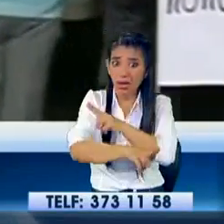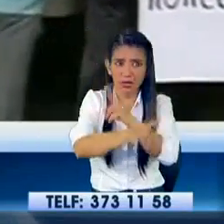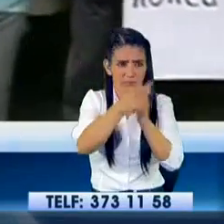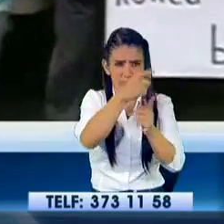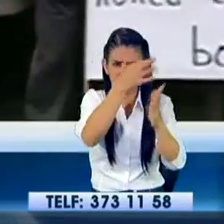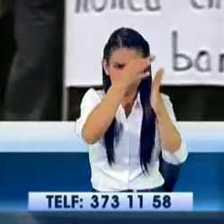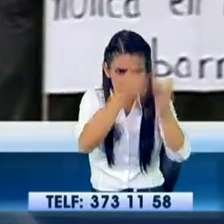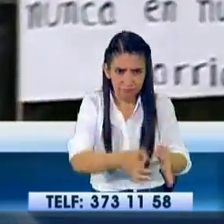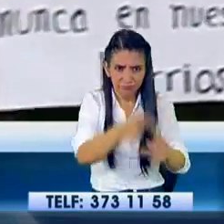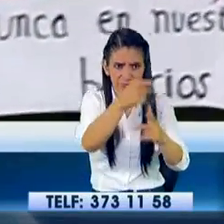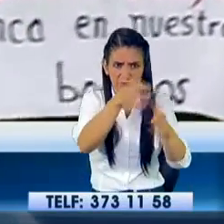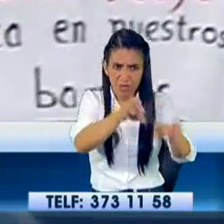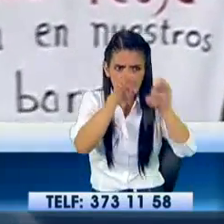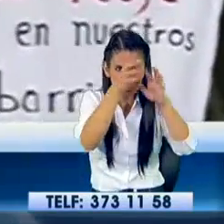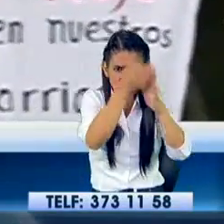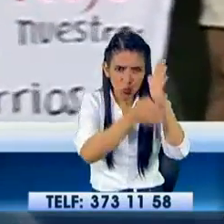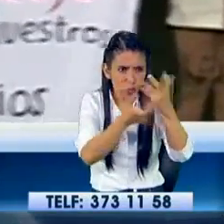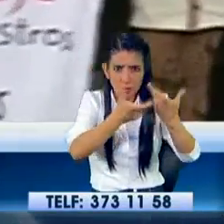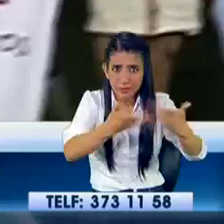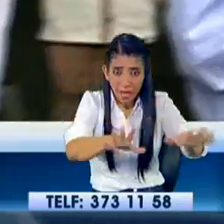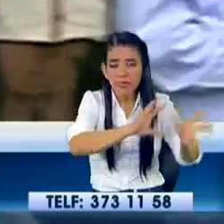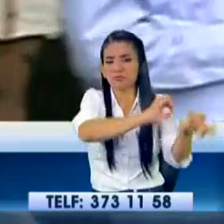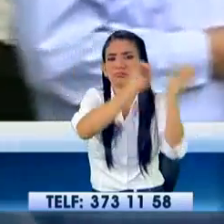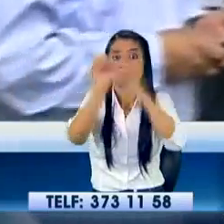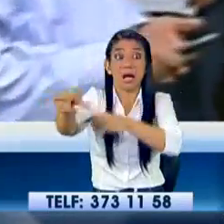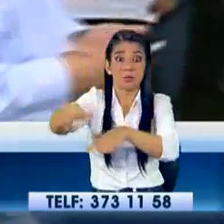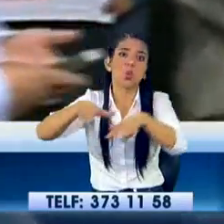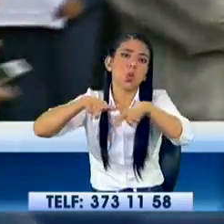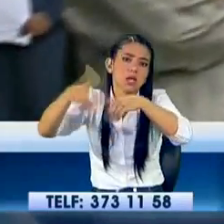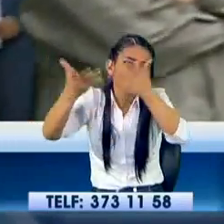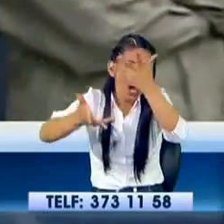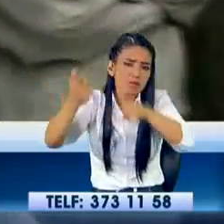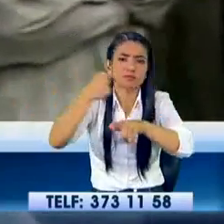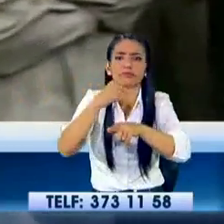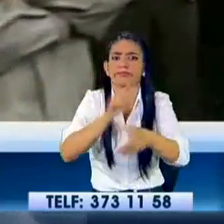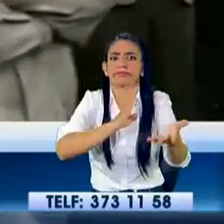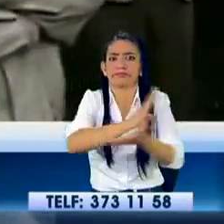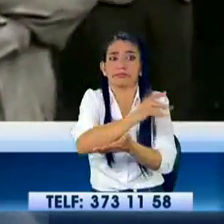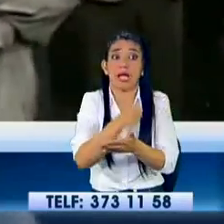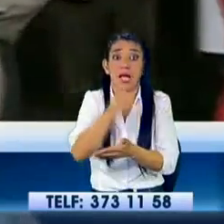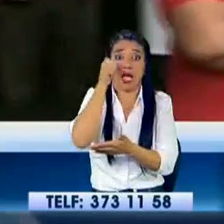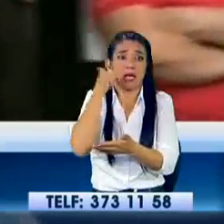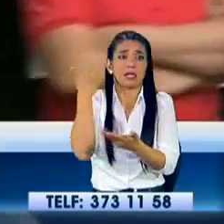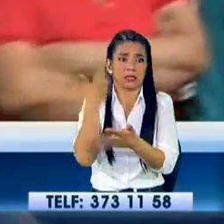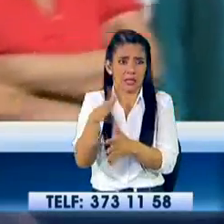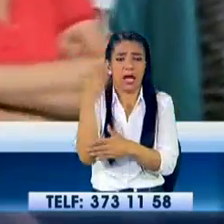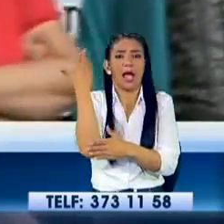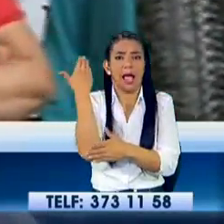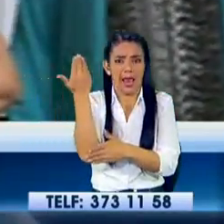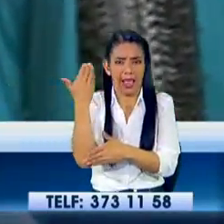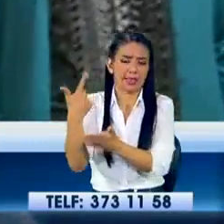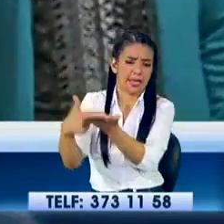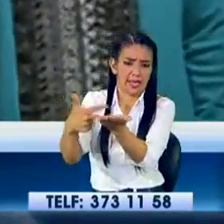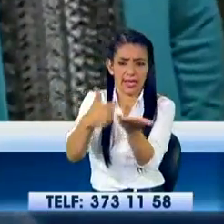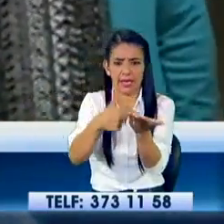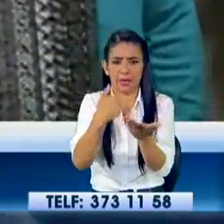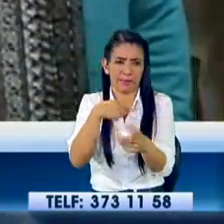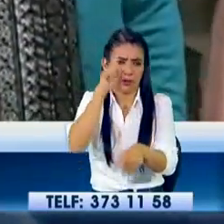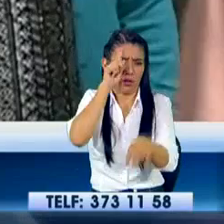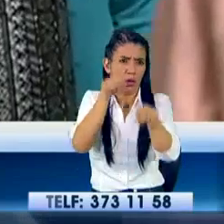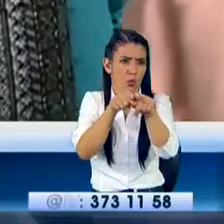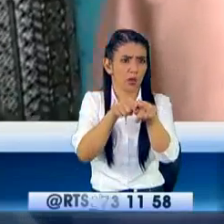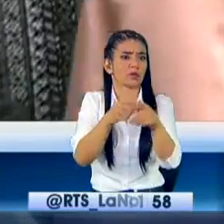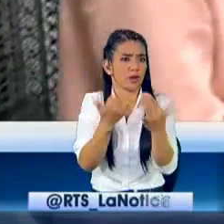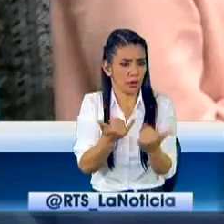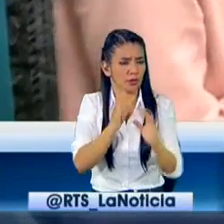alcalde, lo más rescatable que puede haber es que dijo que ninguna decisión que se tome va a tomar a espaldas de la comunidad. Eso nos parece a nosotros lo